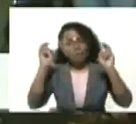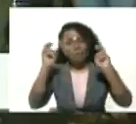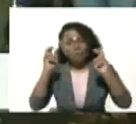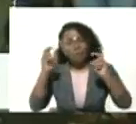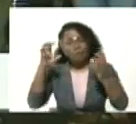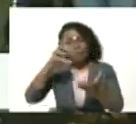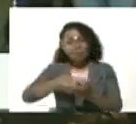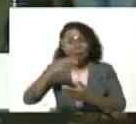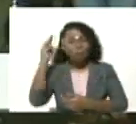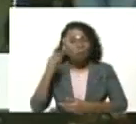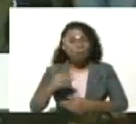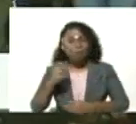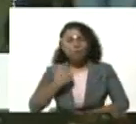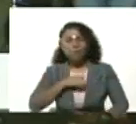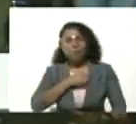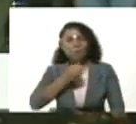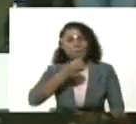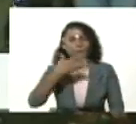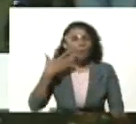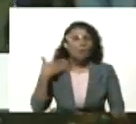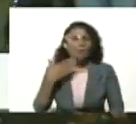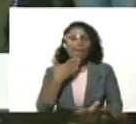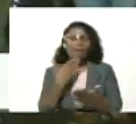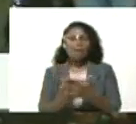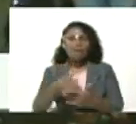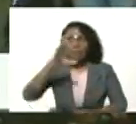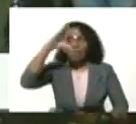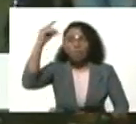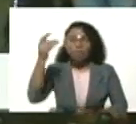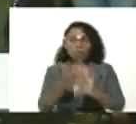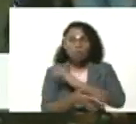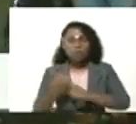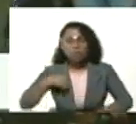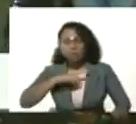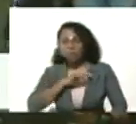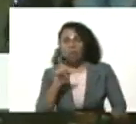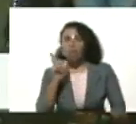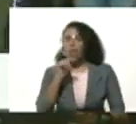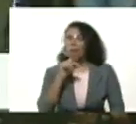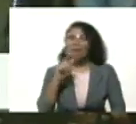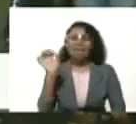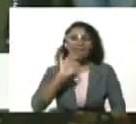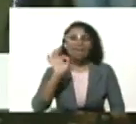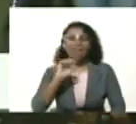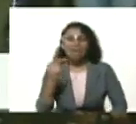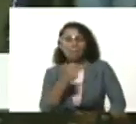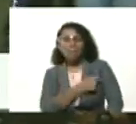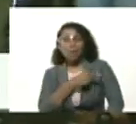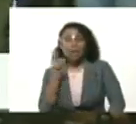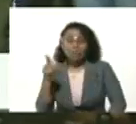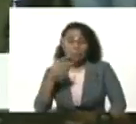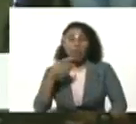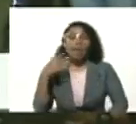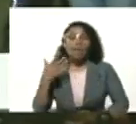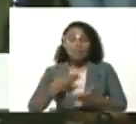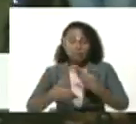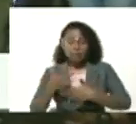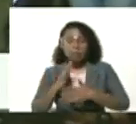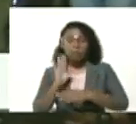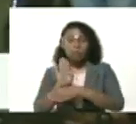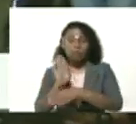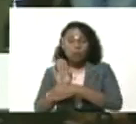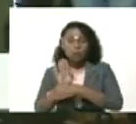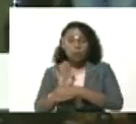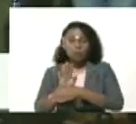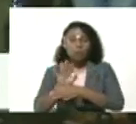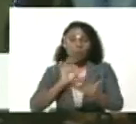de Bolívar, podemos decir con orgullo, agradeciéndole a Dios, que no tenemos ni siquiera un herido. Eso ha servido la prevención,